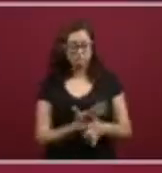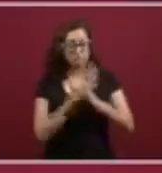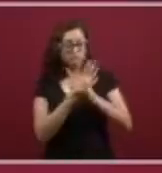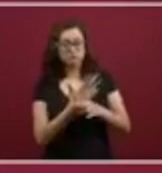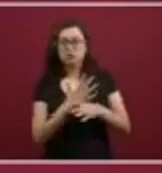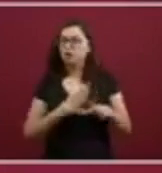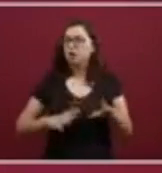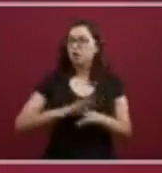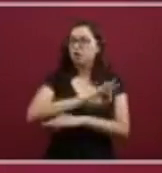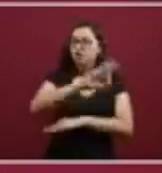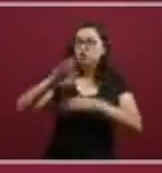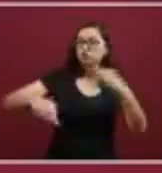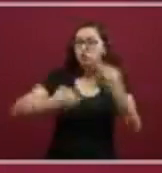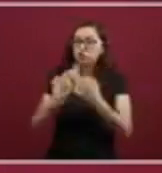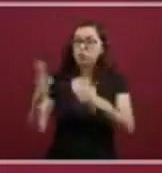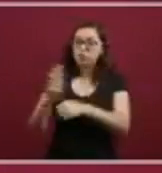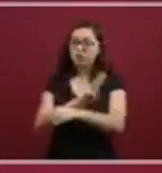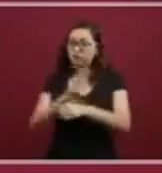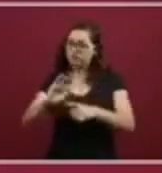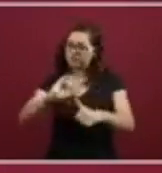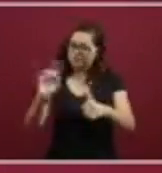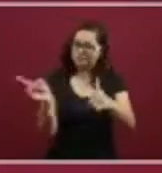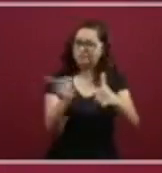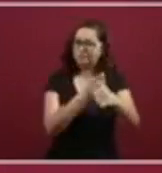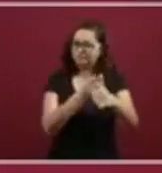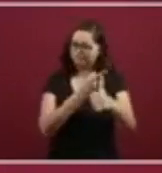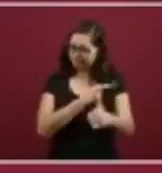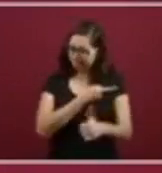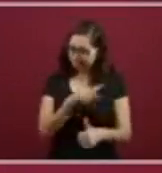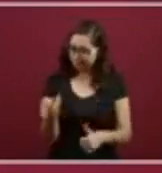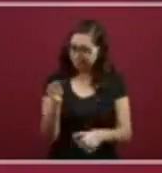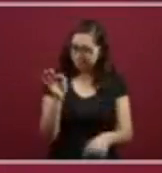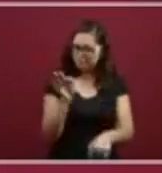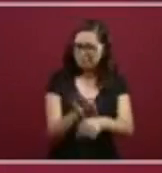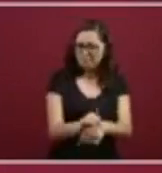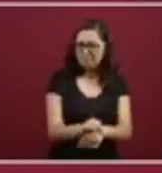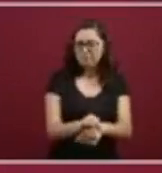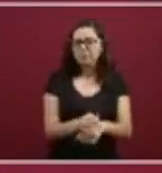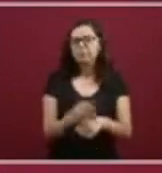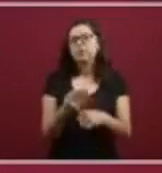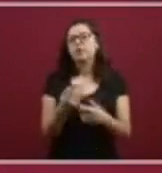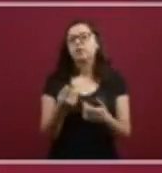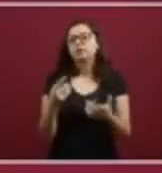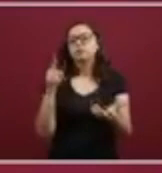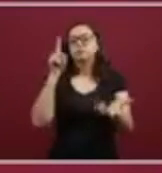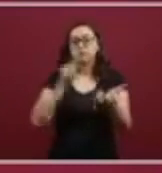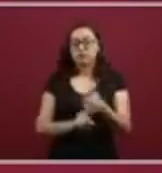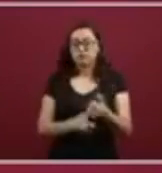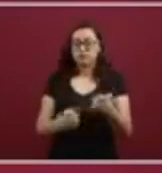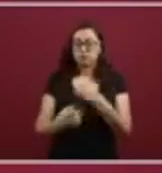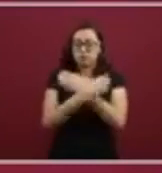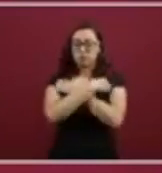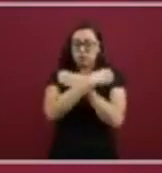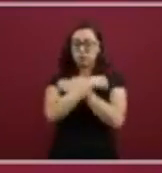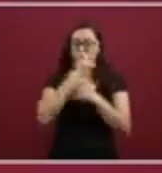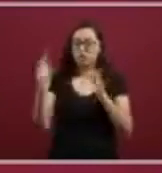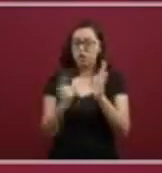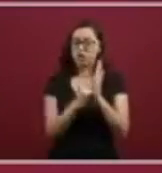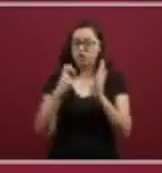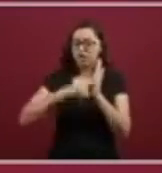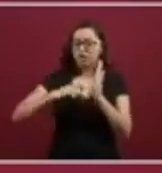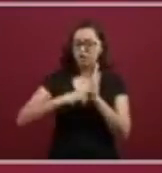Y dentro de los principios que se establecen en la iniciativa de reforma constitucional está